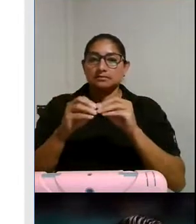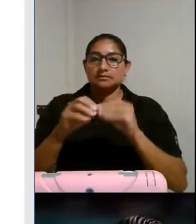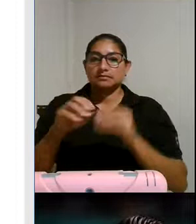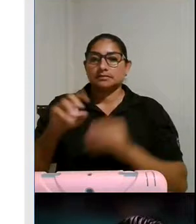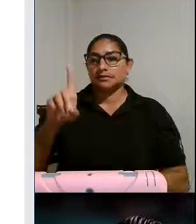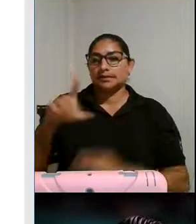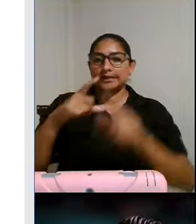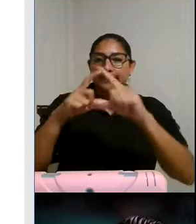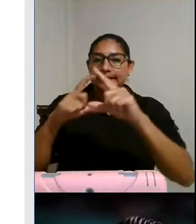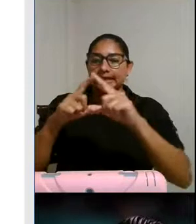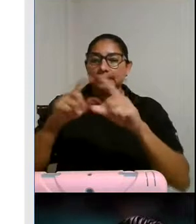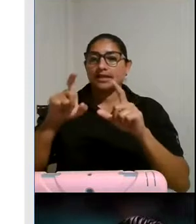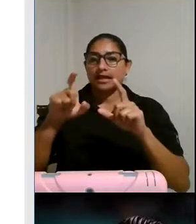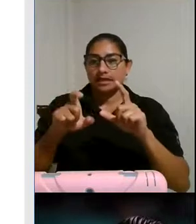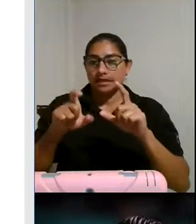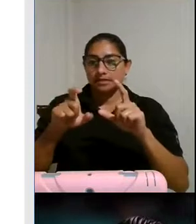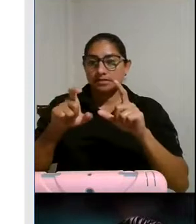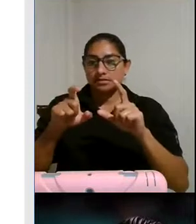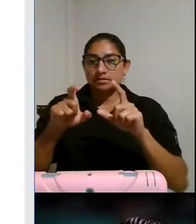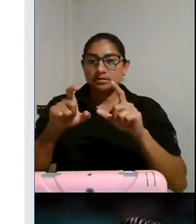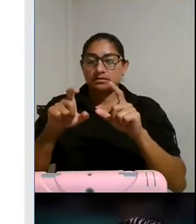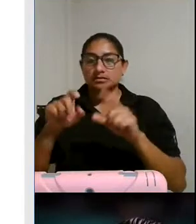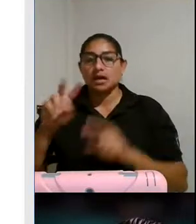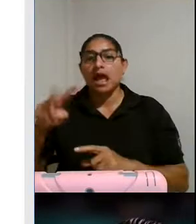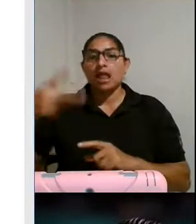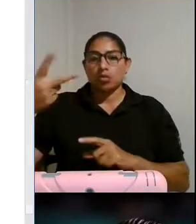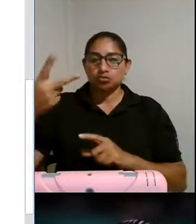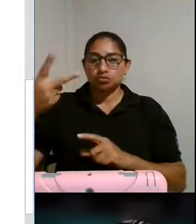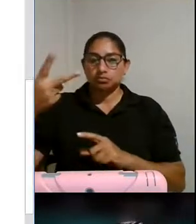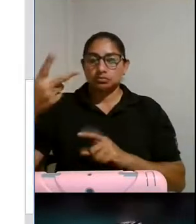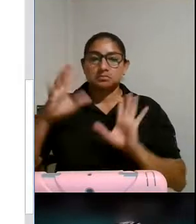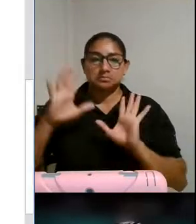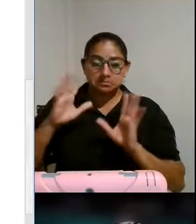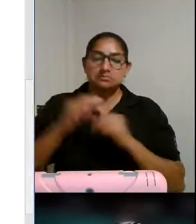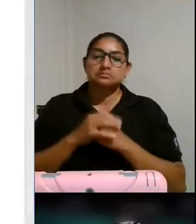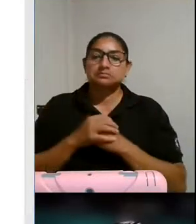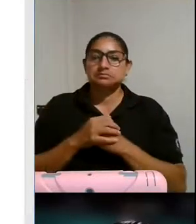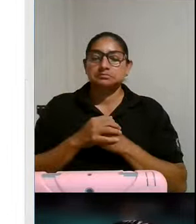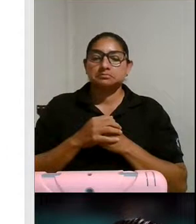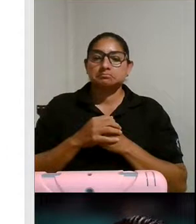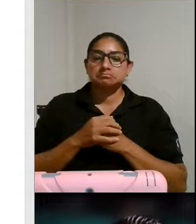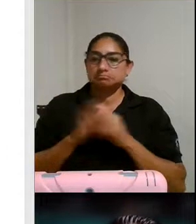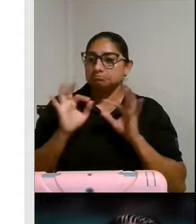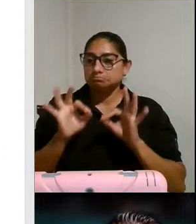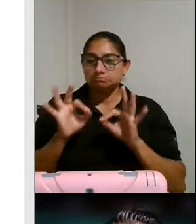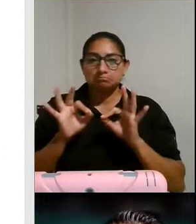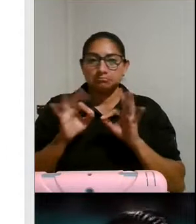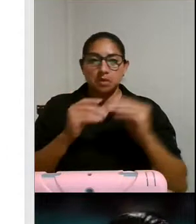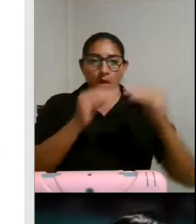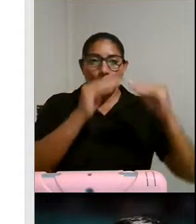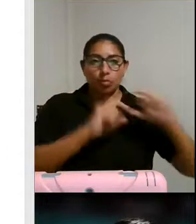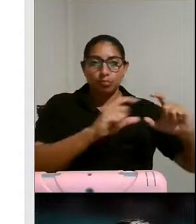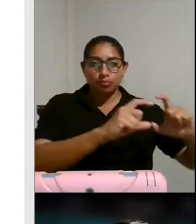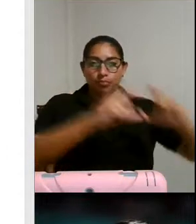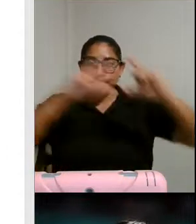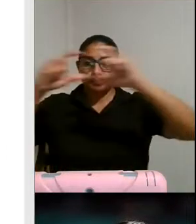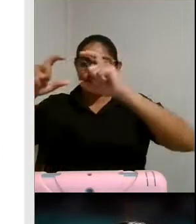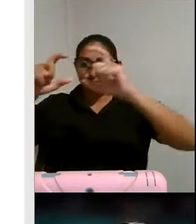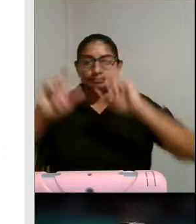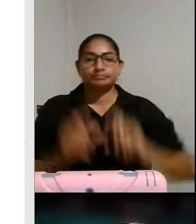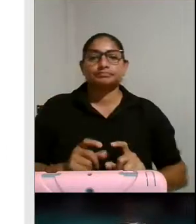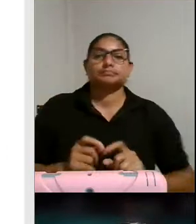delta x a la 2. ¿De acuerdo? Que sería esto de aquí. ¿Cómo de